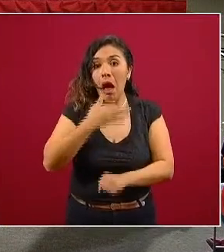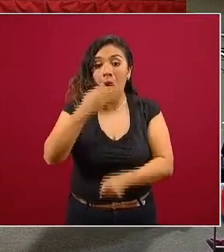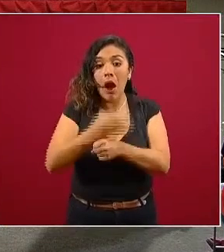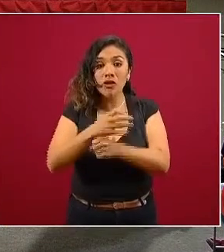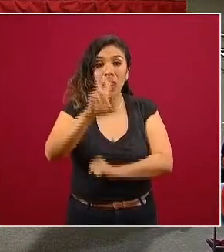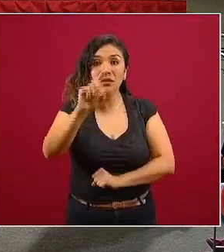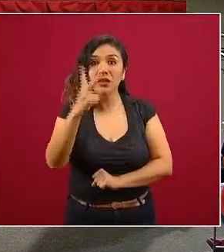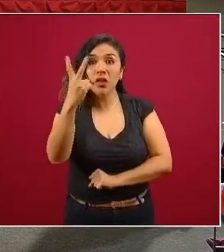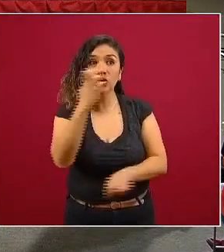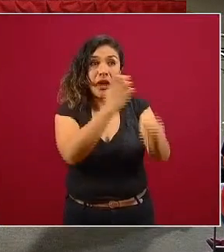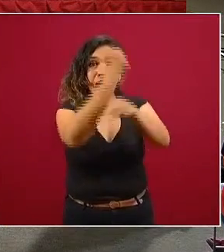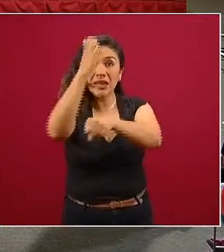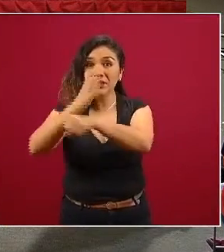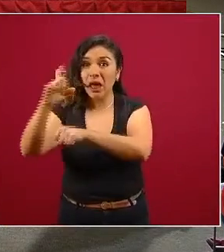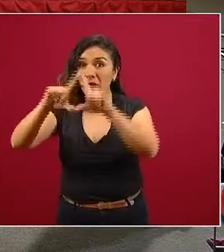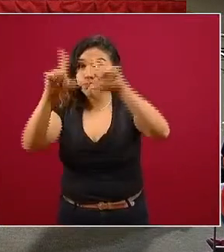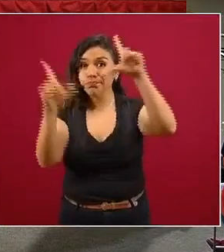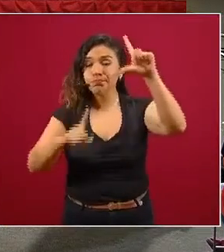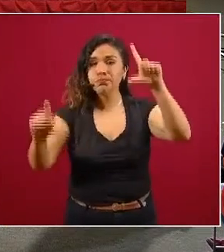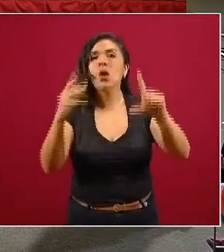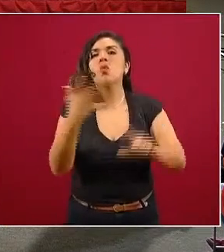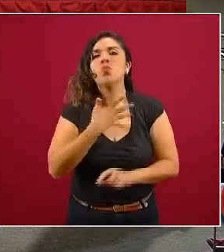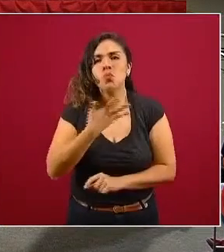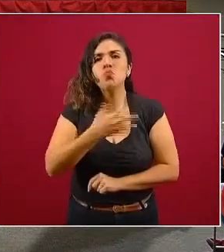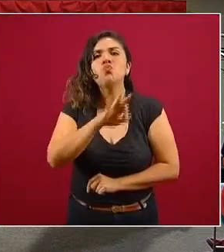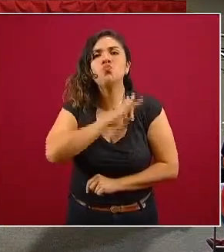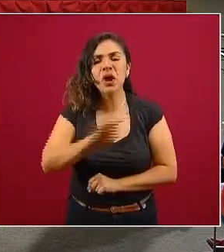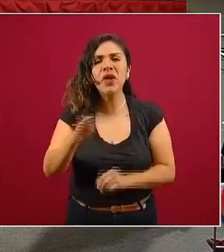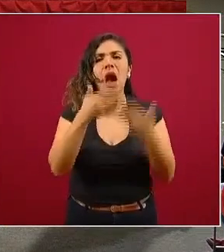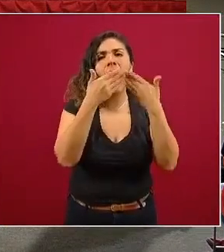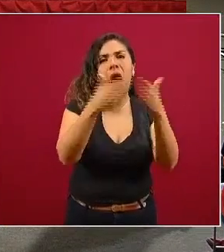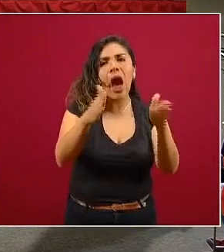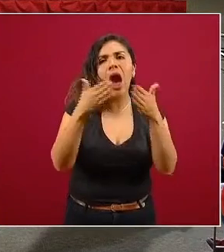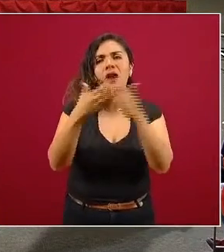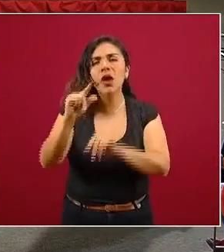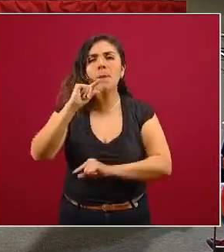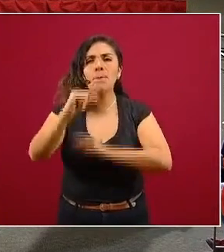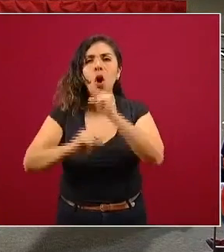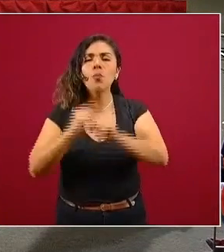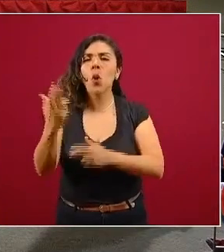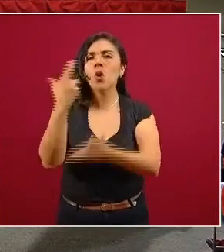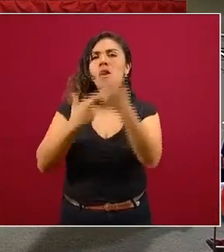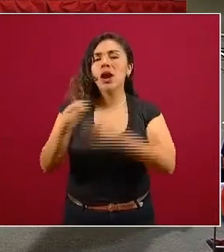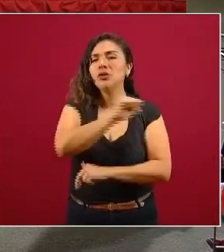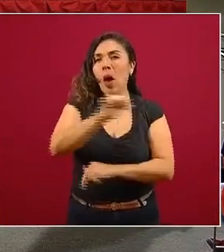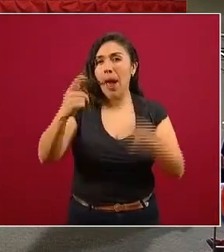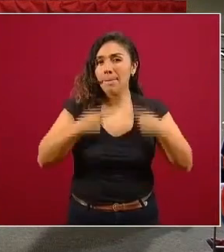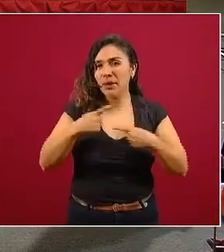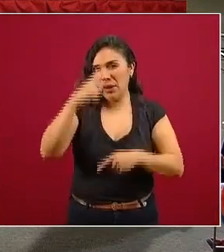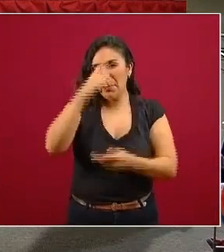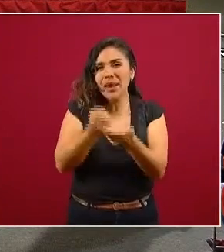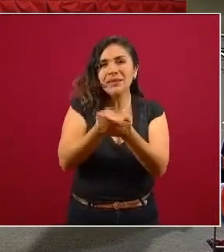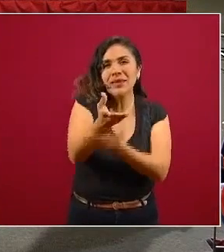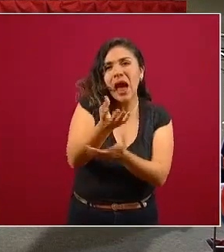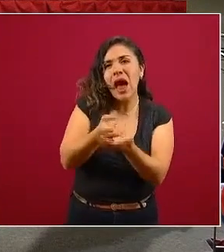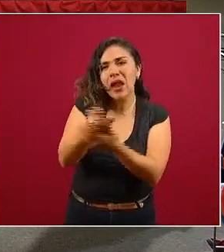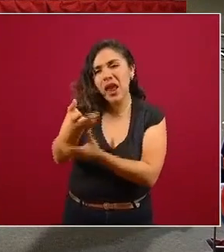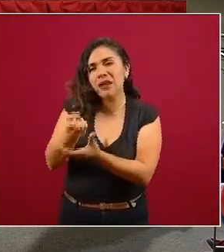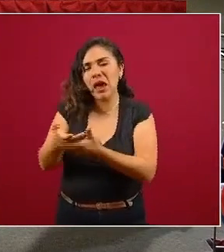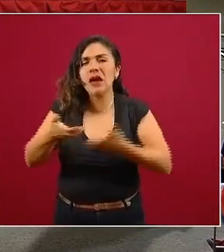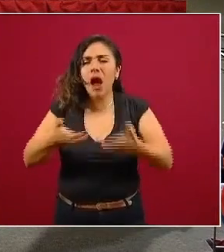32 entidades federativas puedan tener una apertura y un regreso de su población al espacio público de